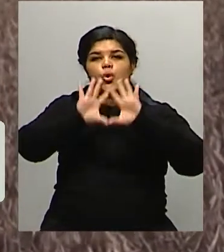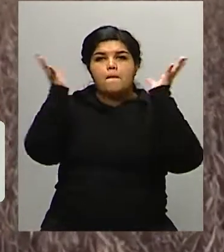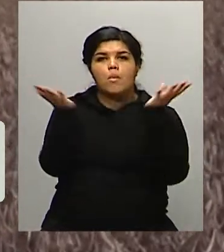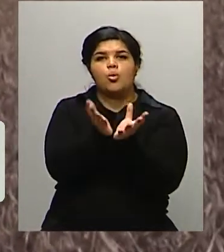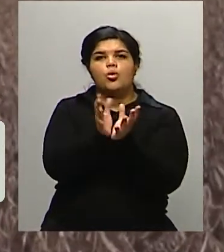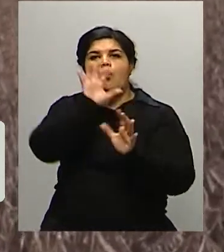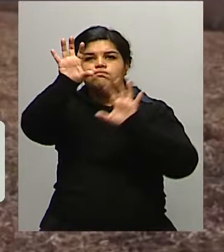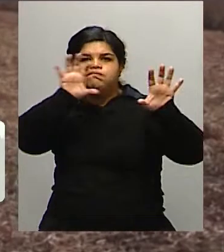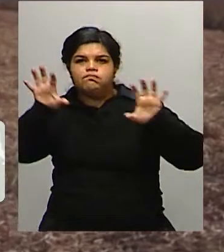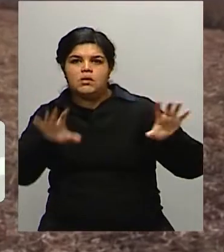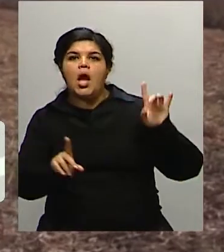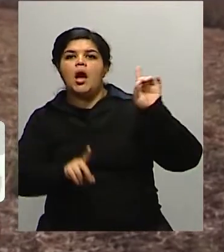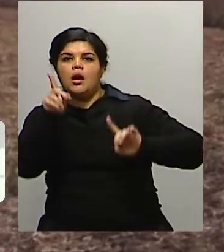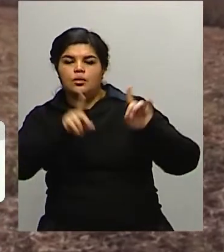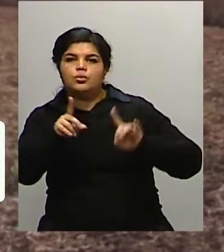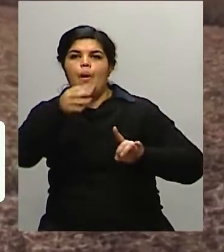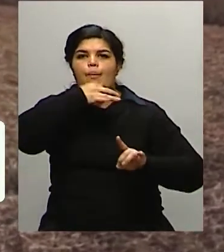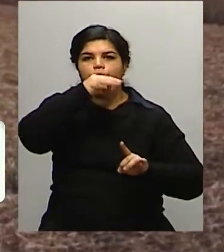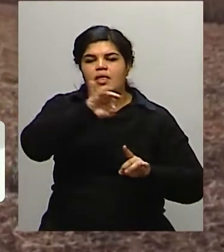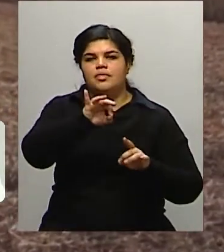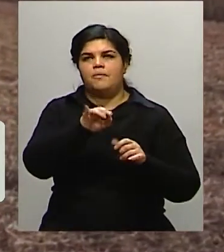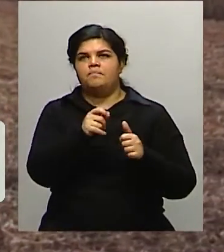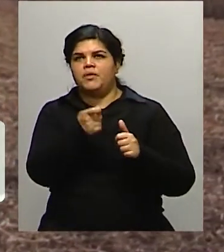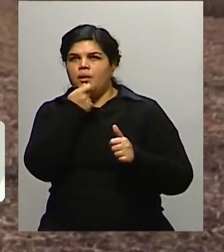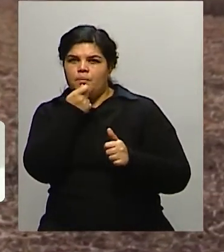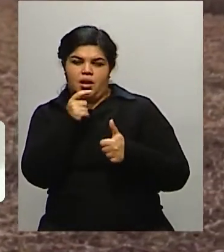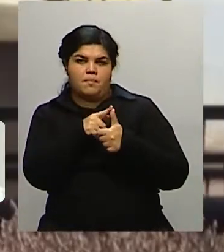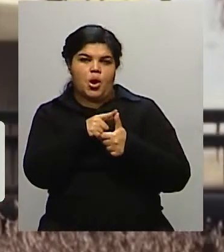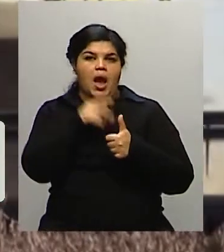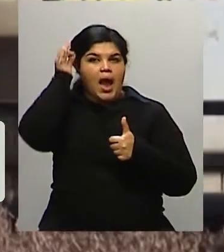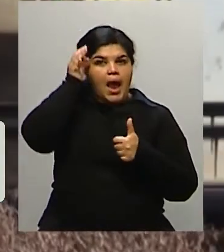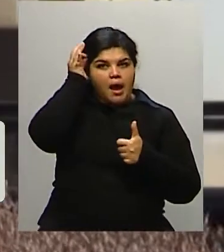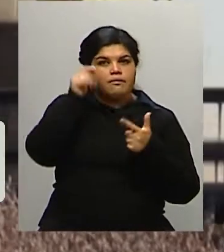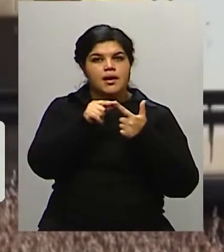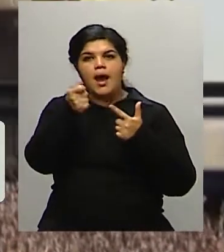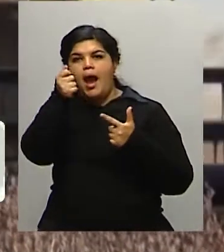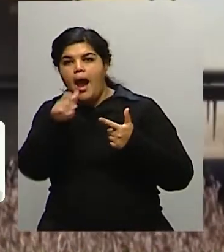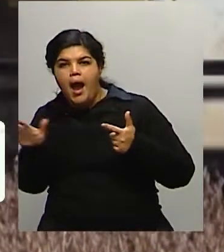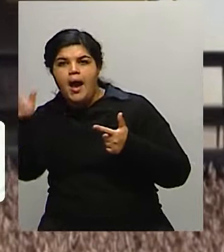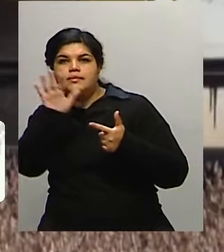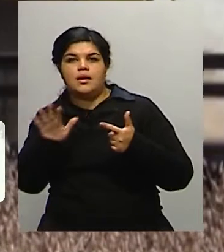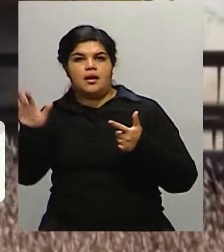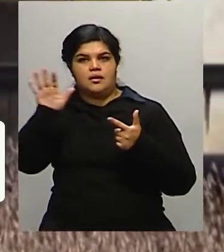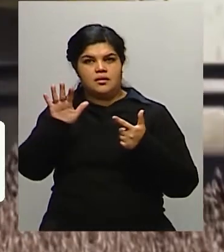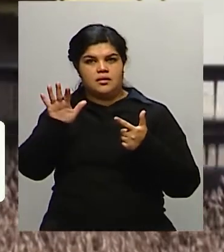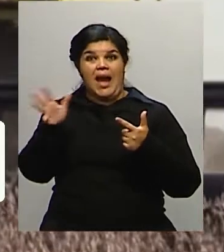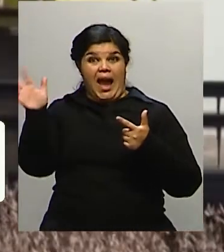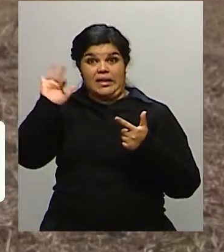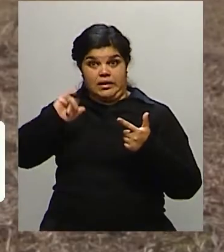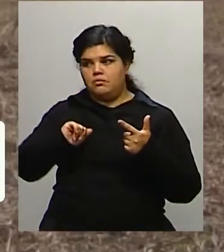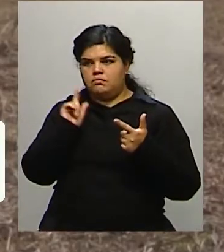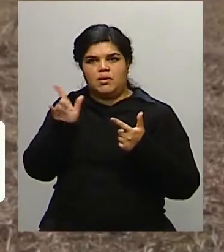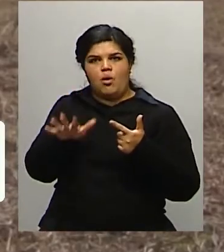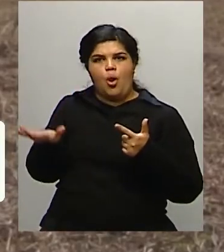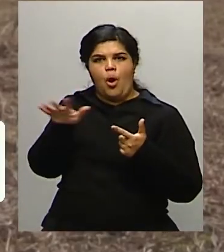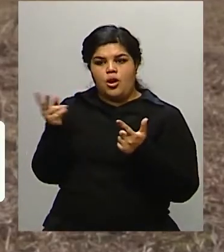de alimentos. Esto es África y también Asia, pero Asia tiene margen para sustituirlo. África, diría